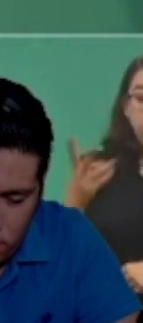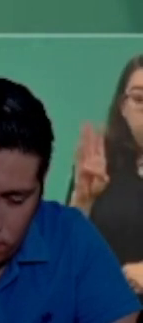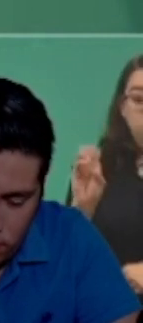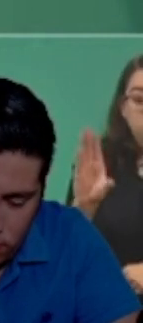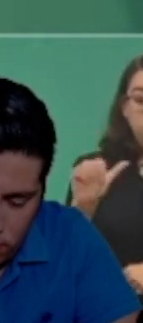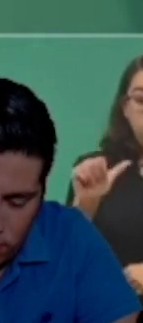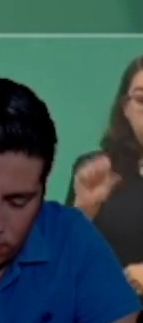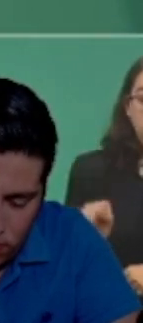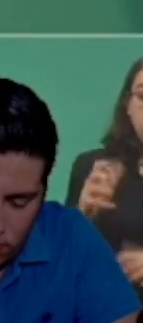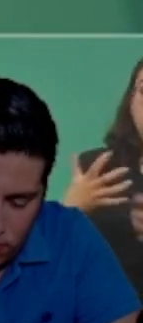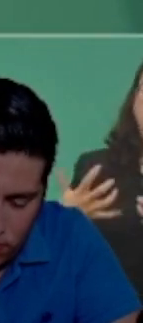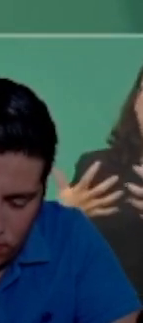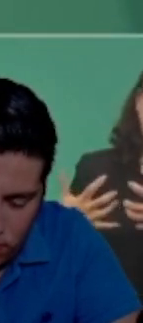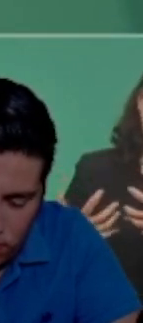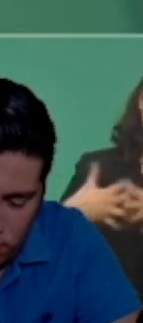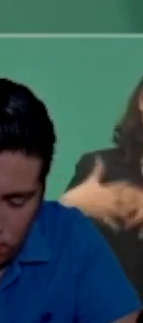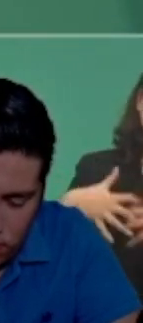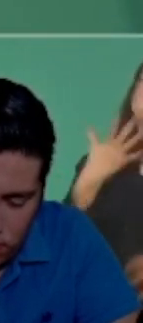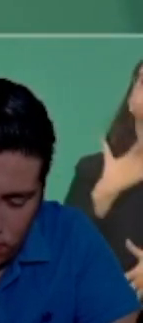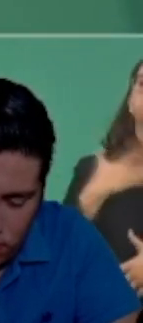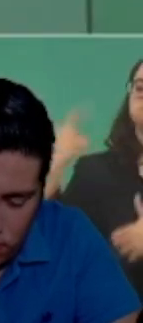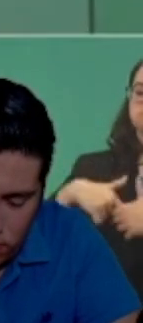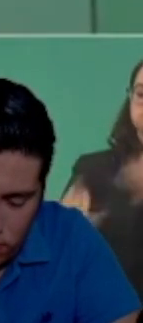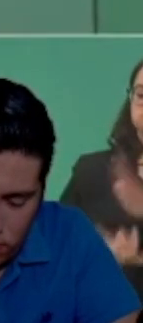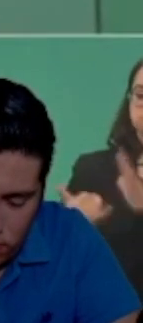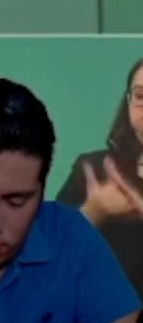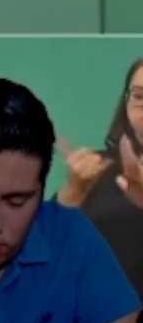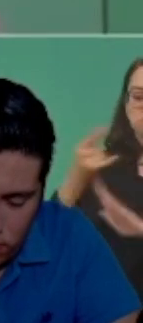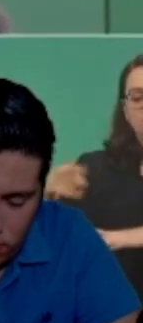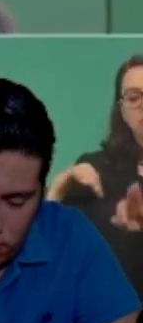en Paraíso, en Dos Bocas, no, pues ya